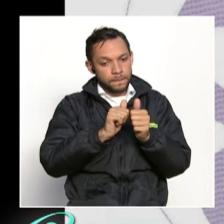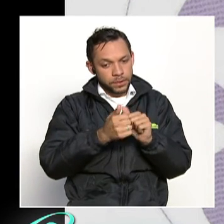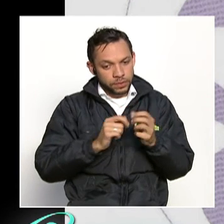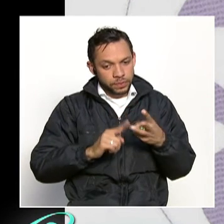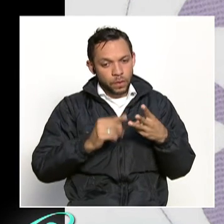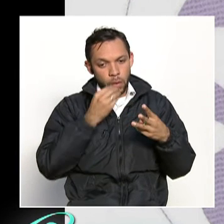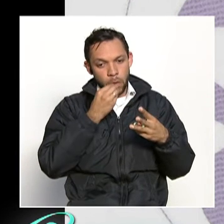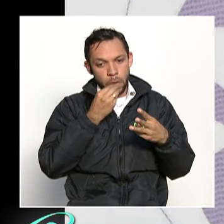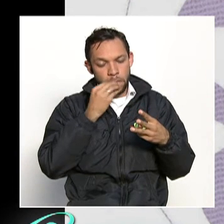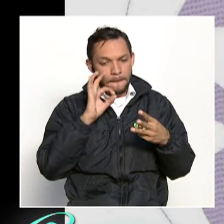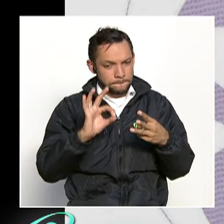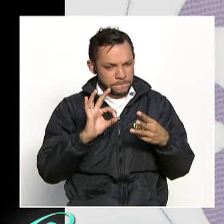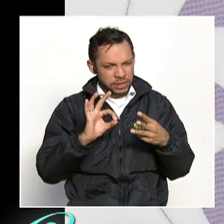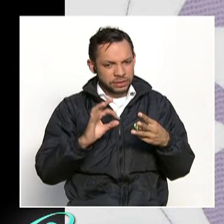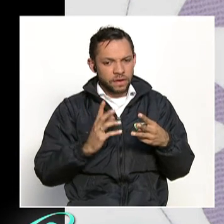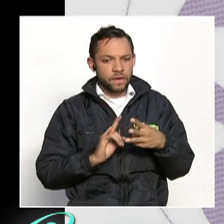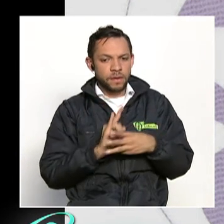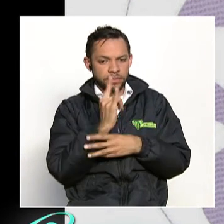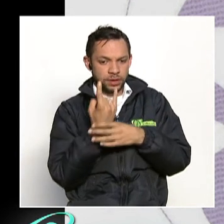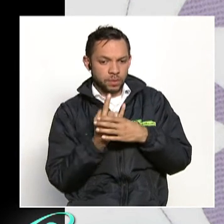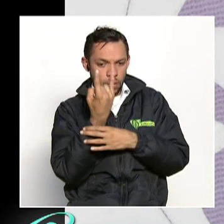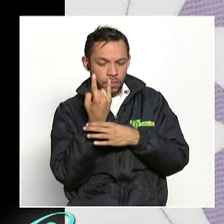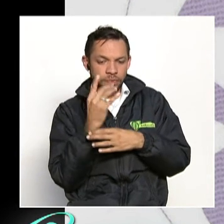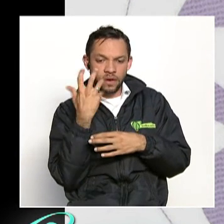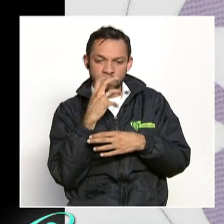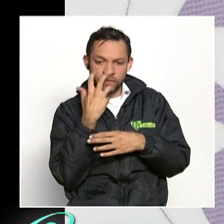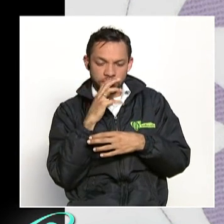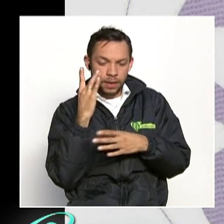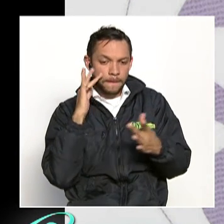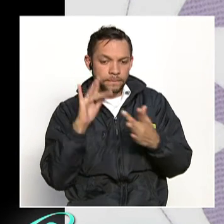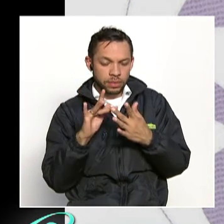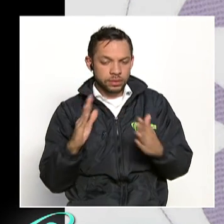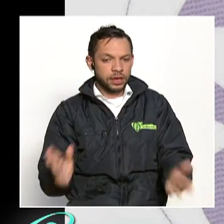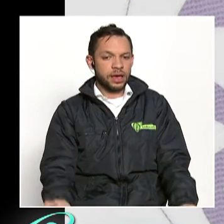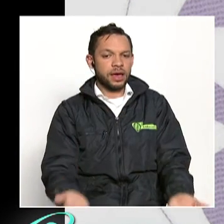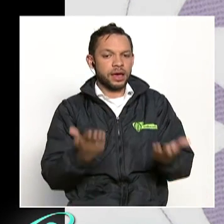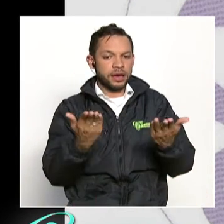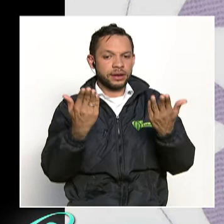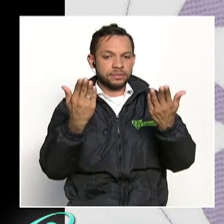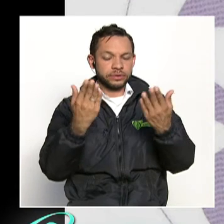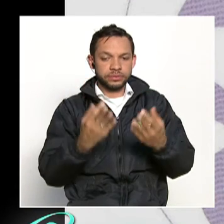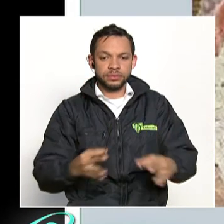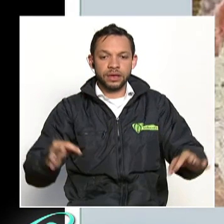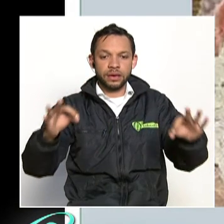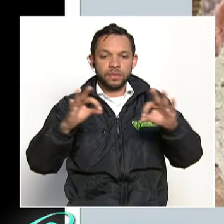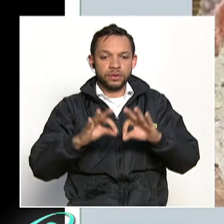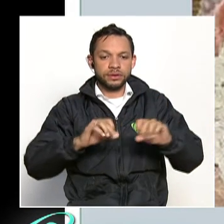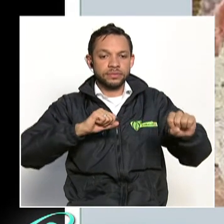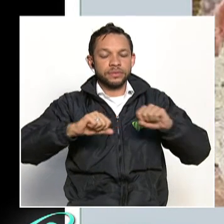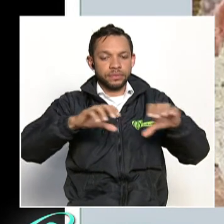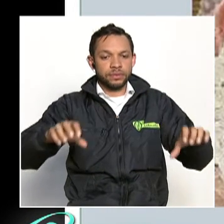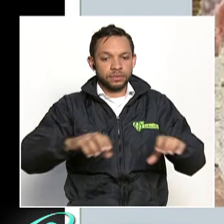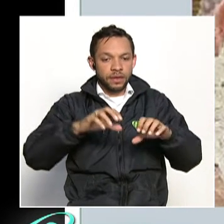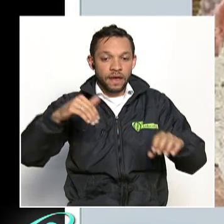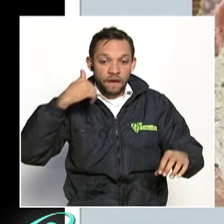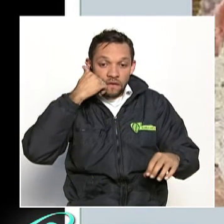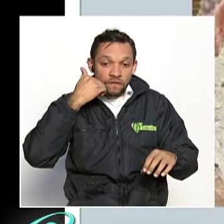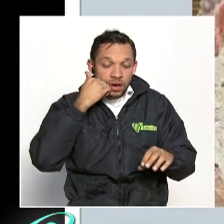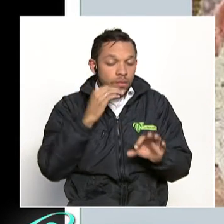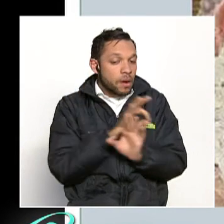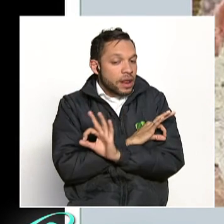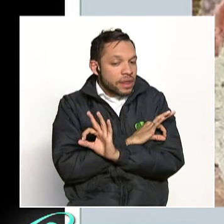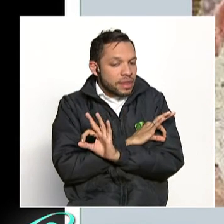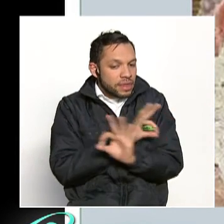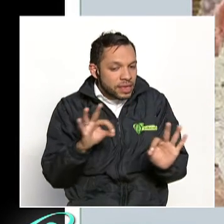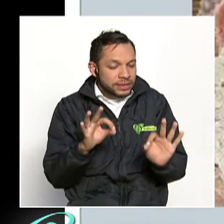y alimentación rica en productos vegetales frescos, es muy difícil que esas personas se enfermaran y no habría